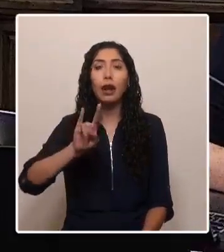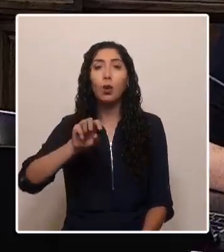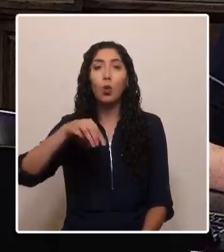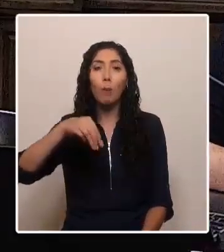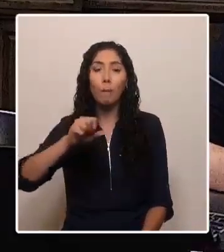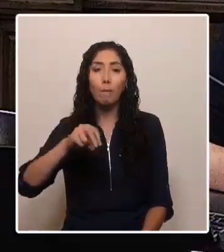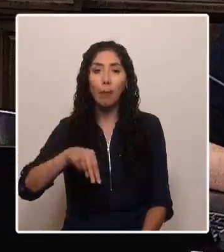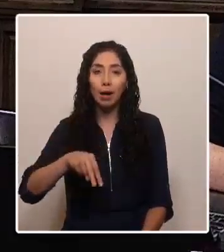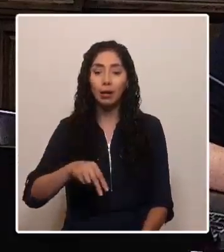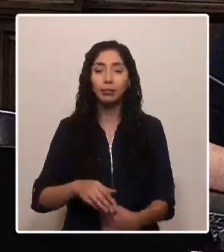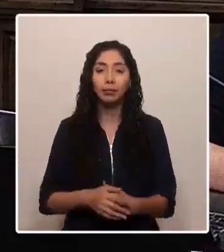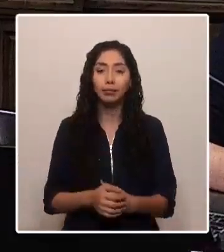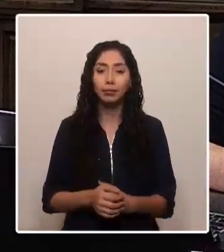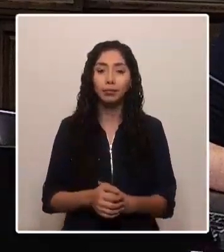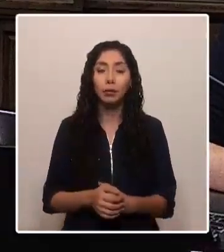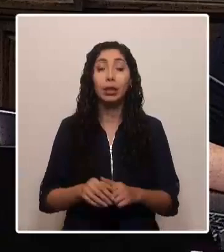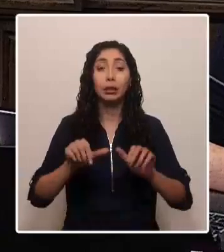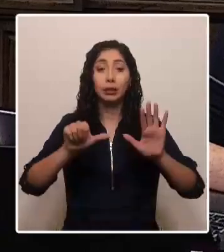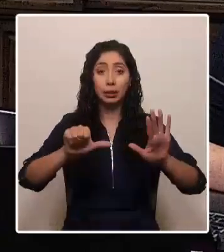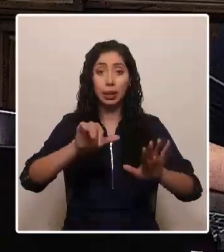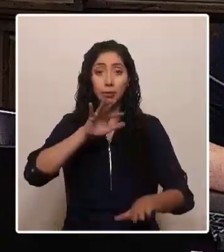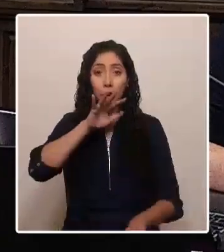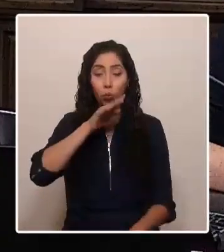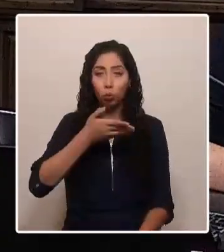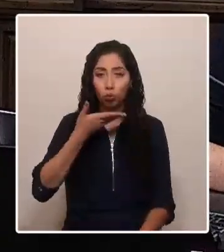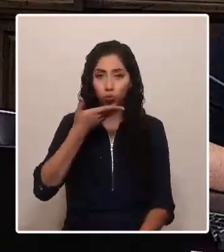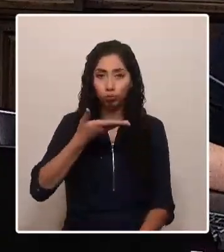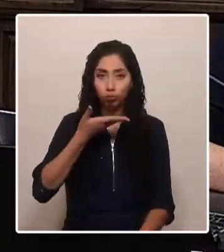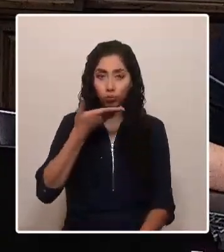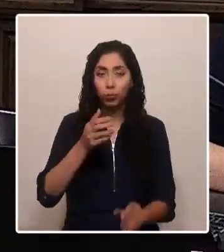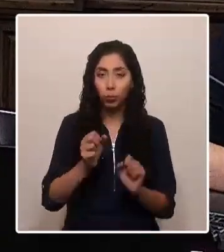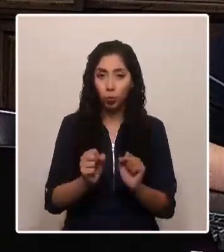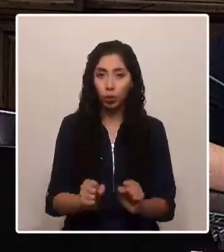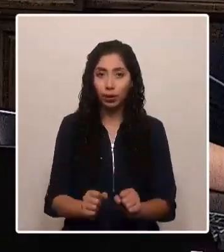convencional Ricardo Neumann, hasta por 6 minutos.